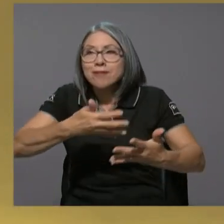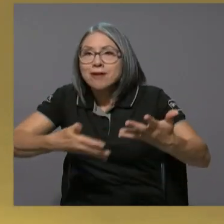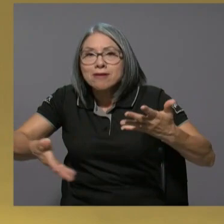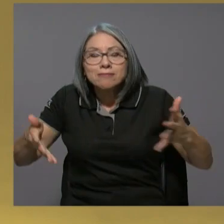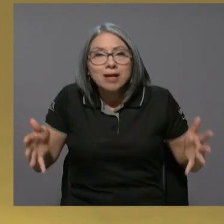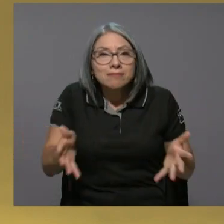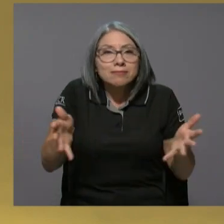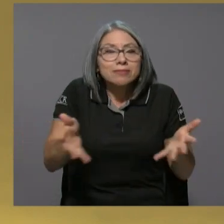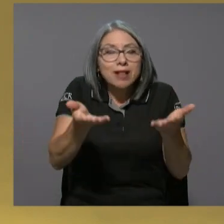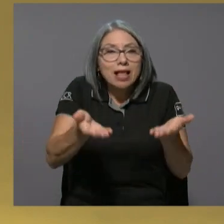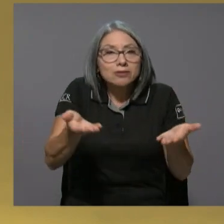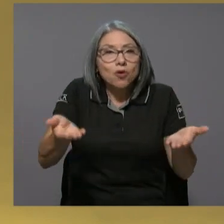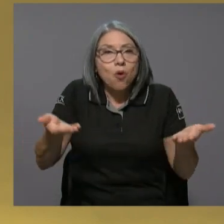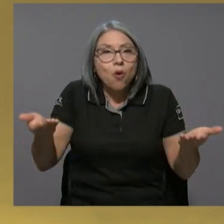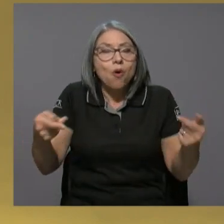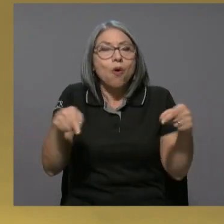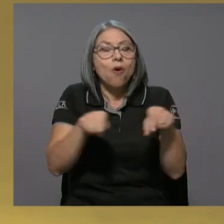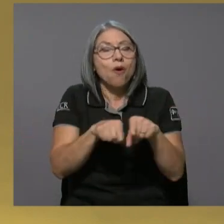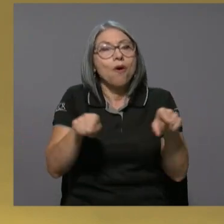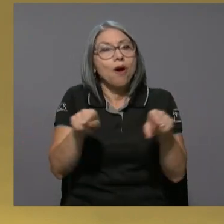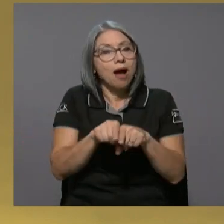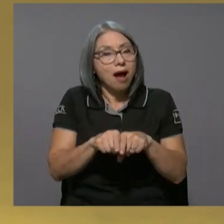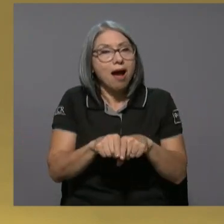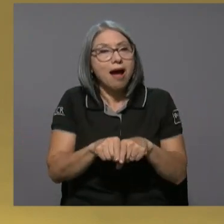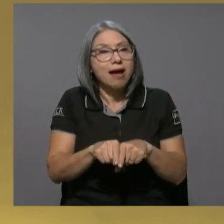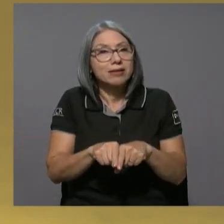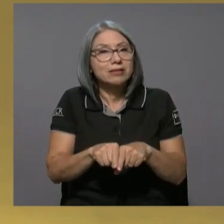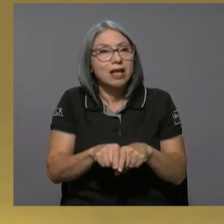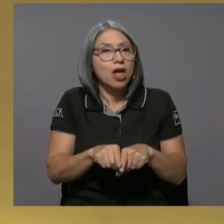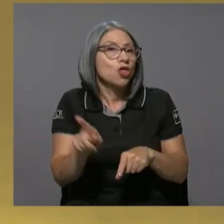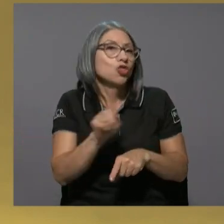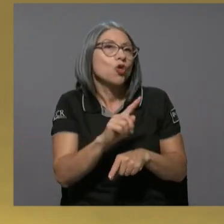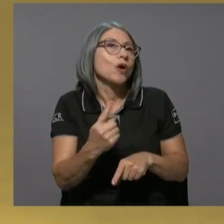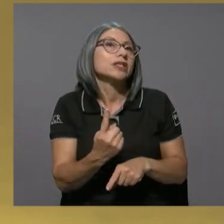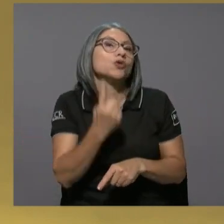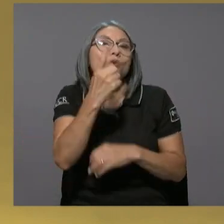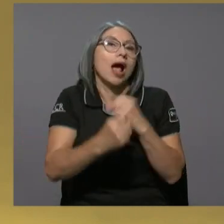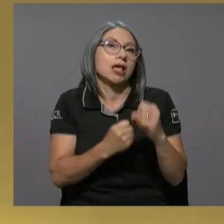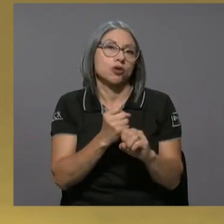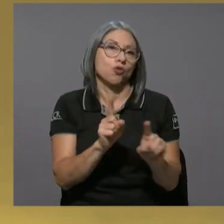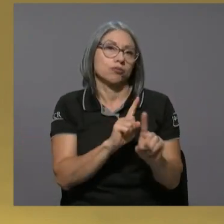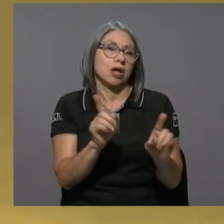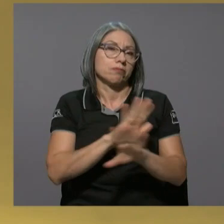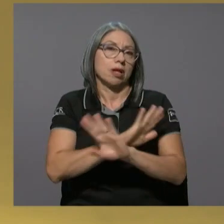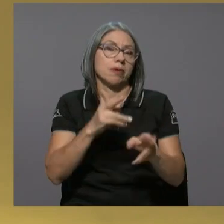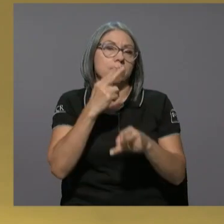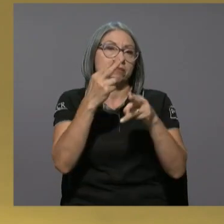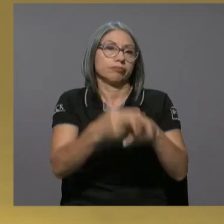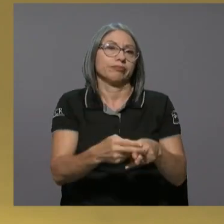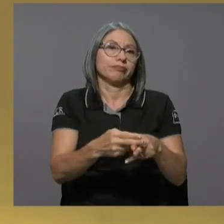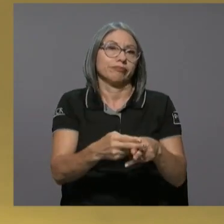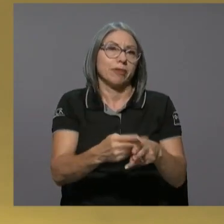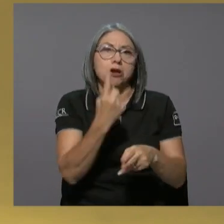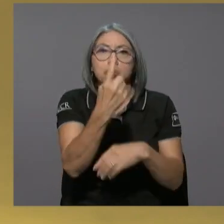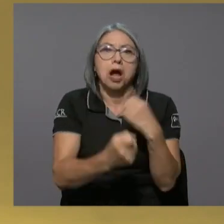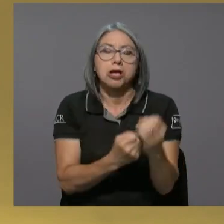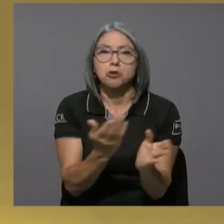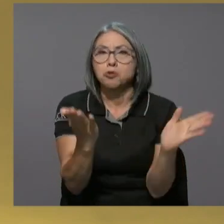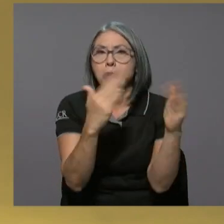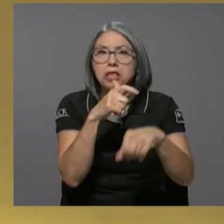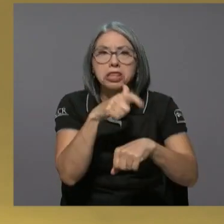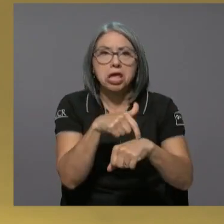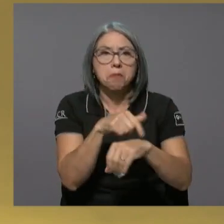las cosas y además no es por un año para que no da tiempo de hacer nada, pero